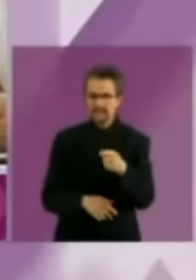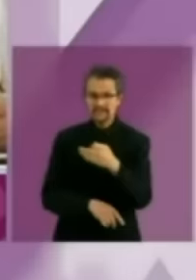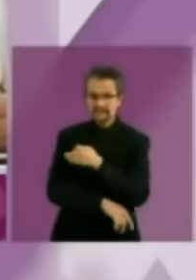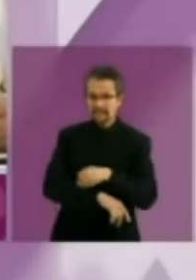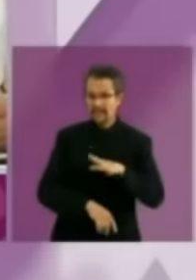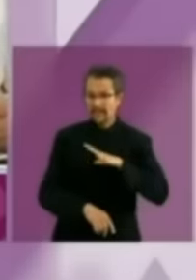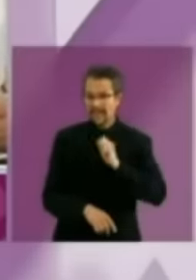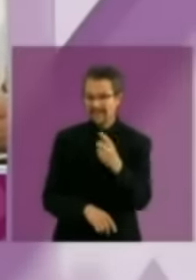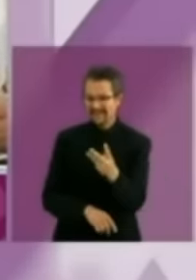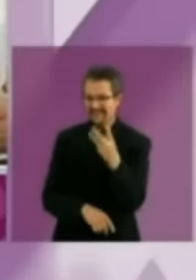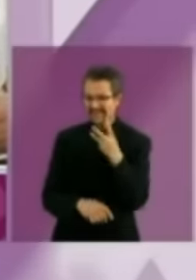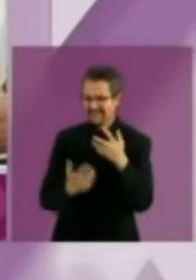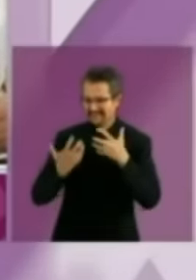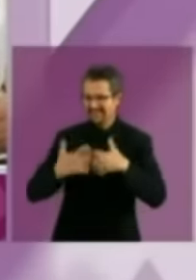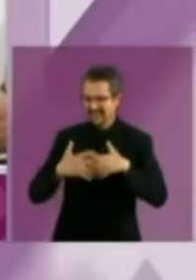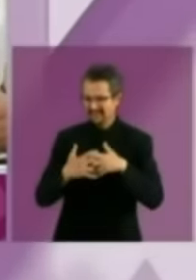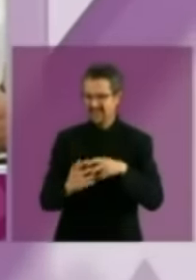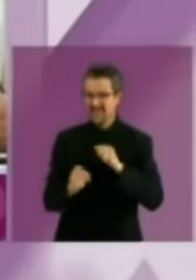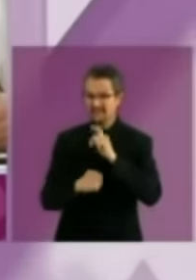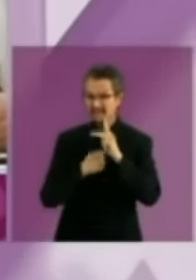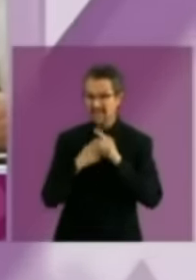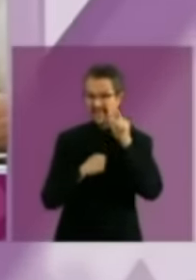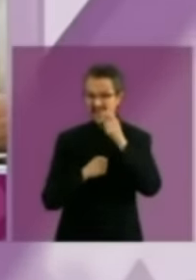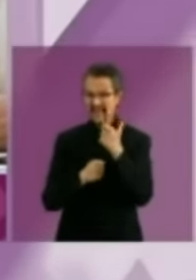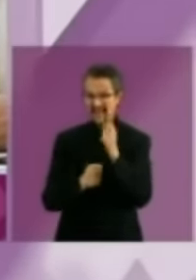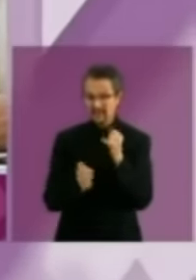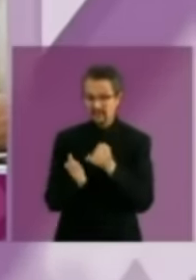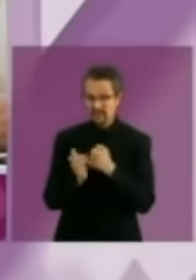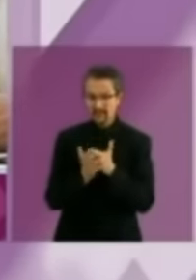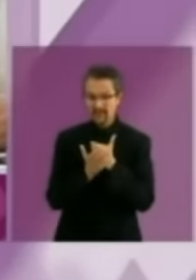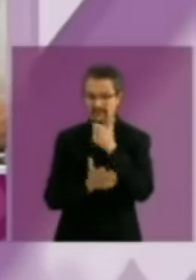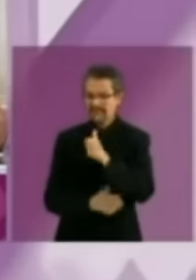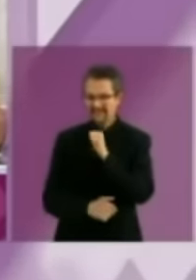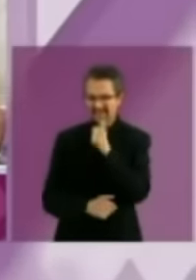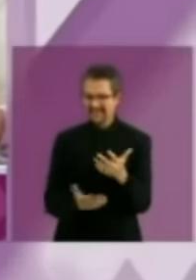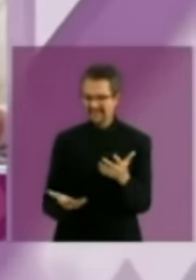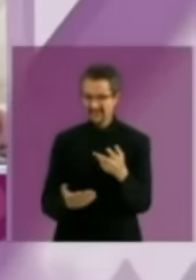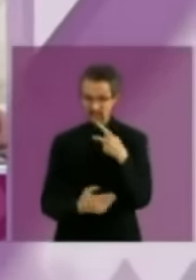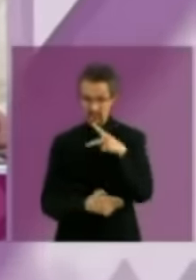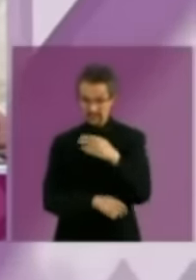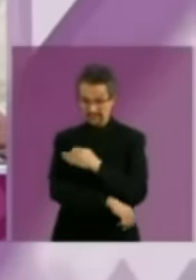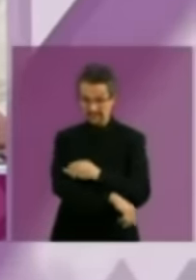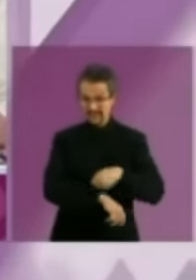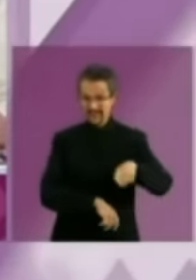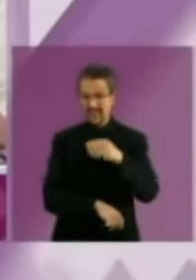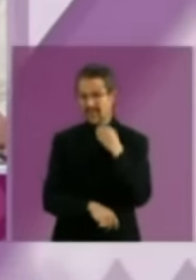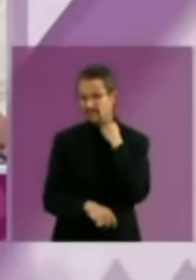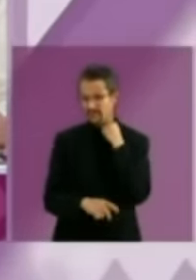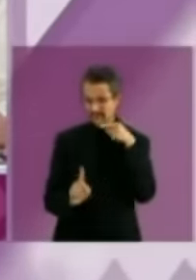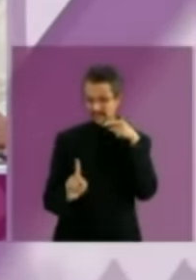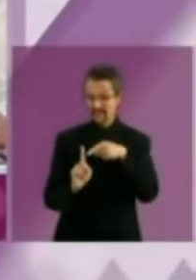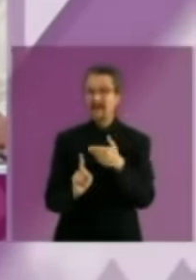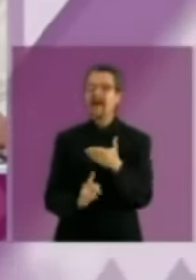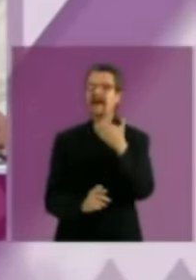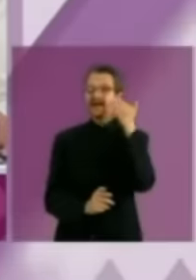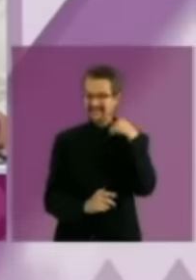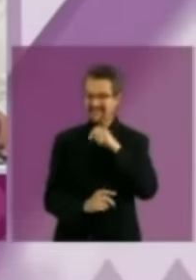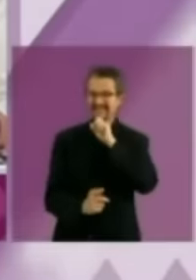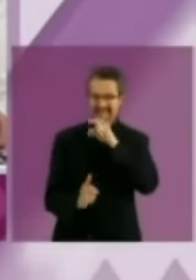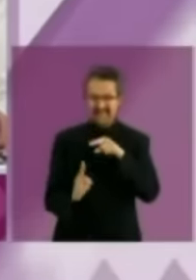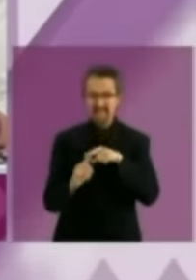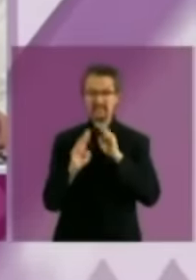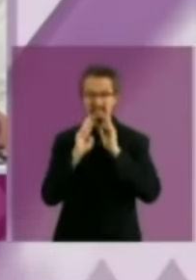Y bueno, esta idea de sacar un pañuelito blanco y tirarlo, sí, parece más bien que